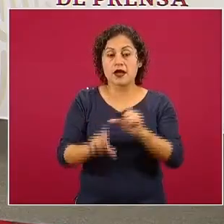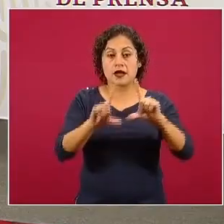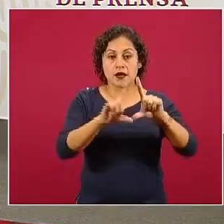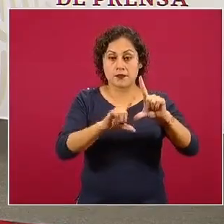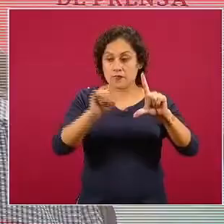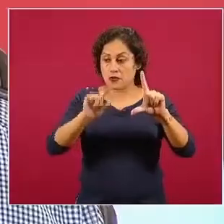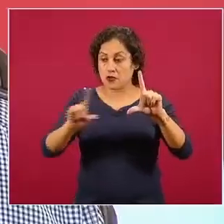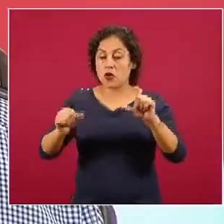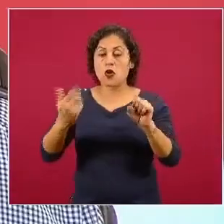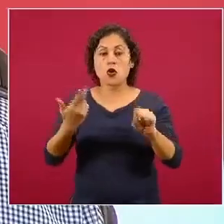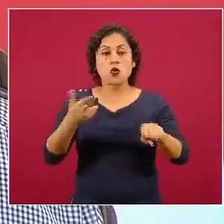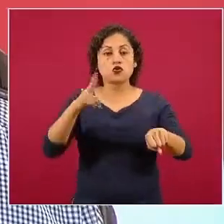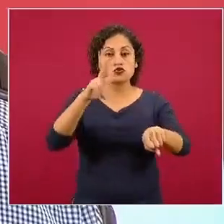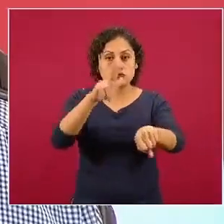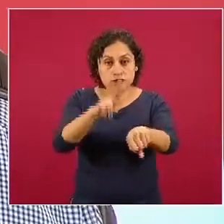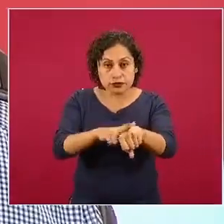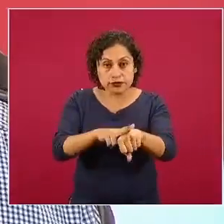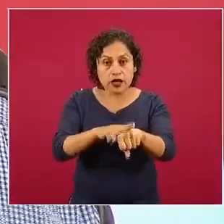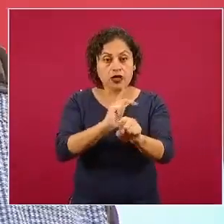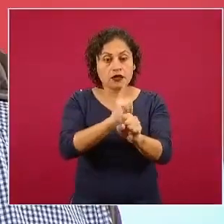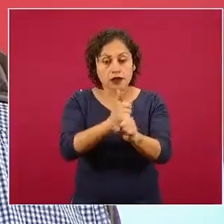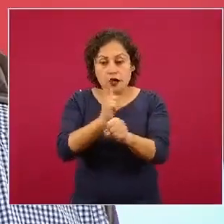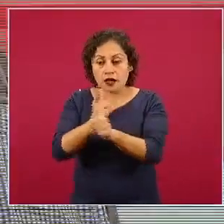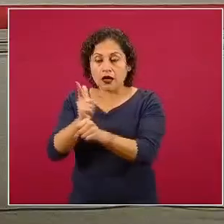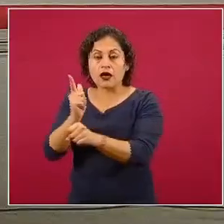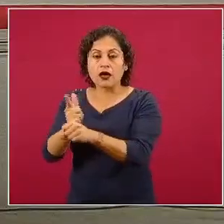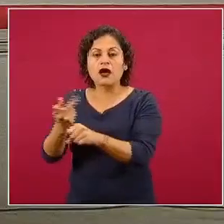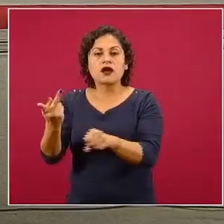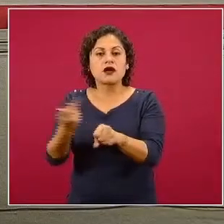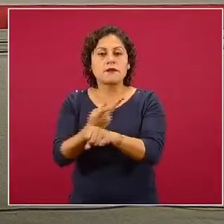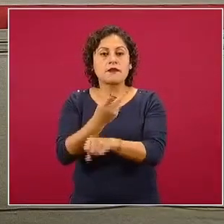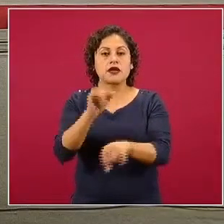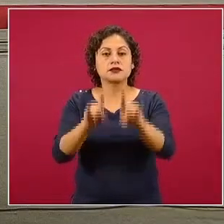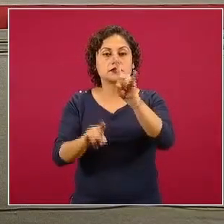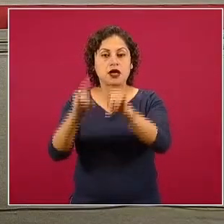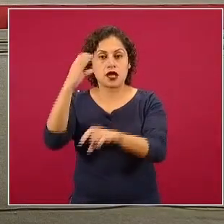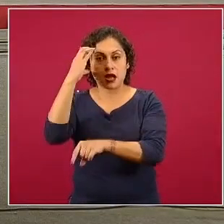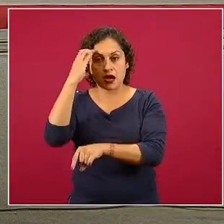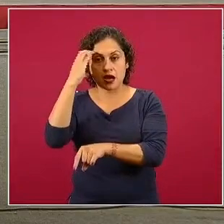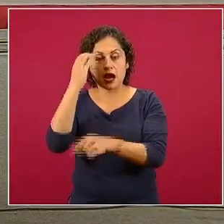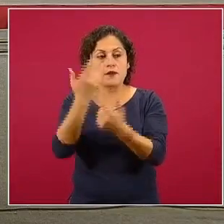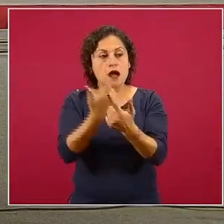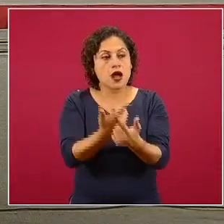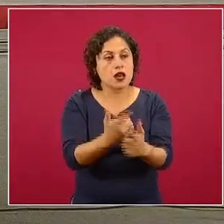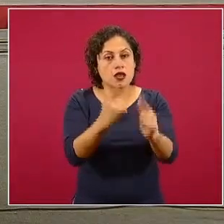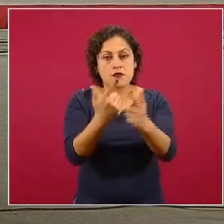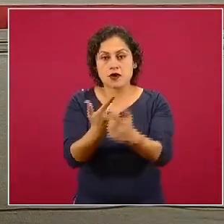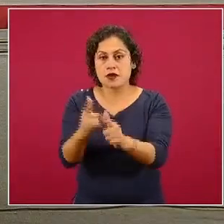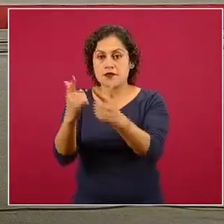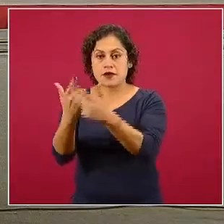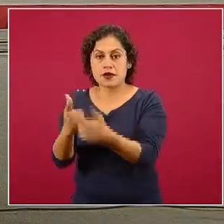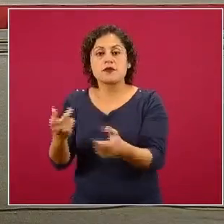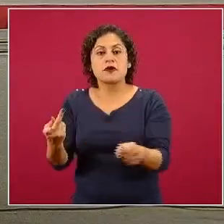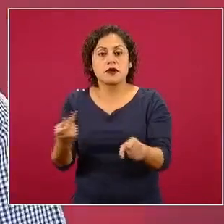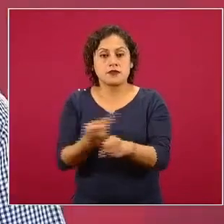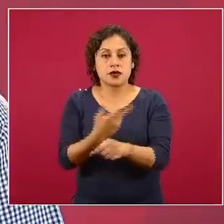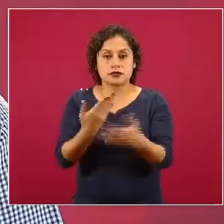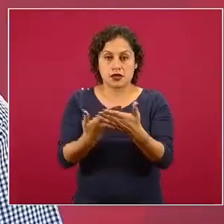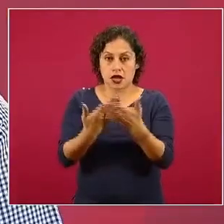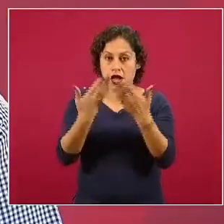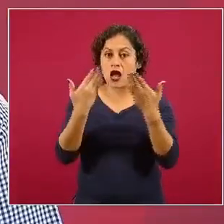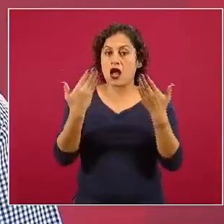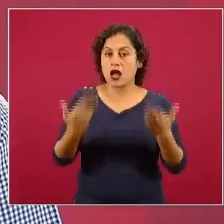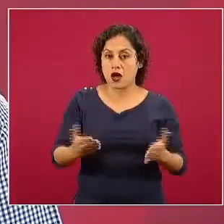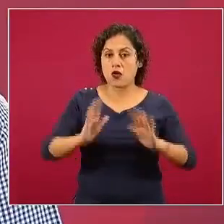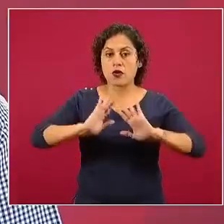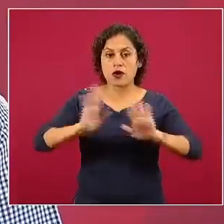permitiendo disminuir el número de camas ocupadas y por lo tanto tener camas más disponibles, lo que se está trabajando en